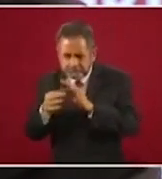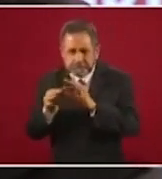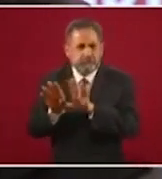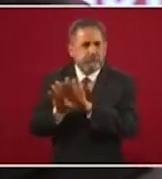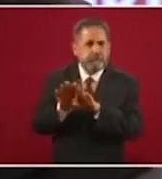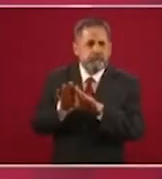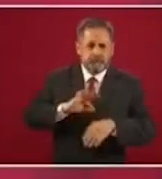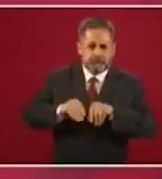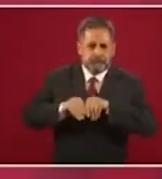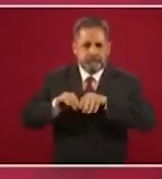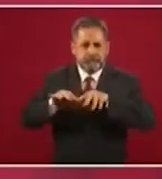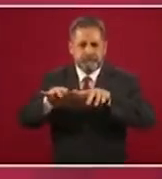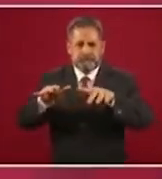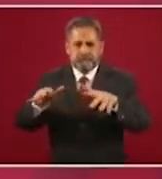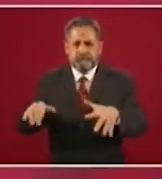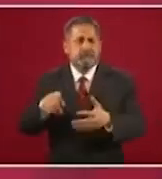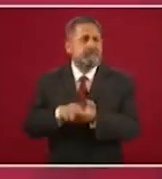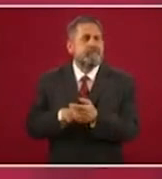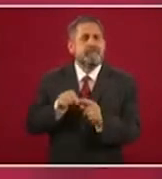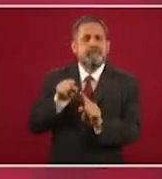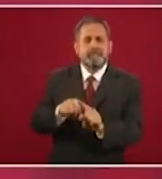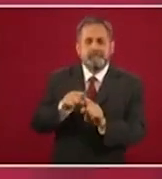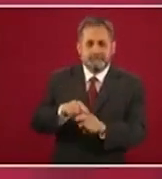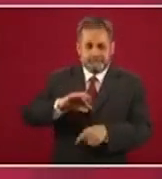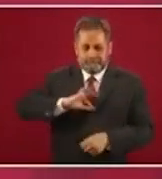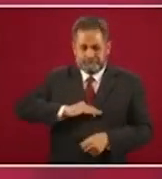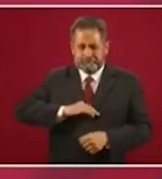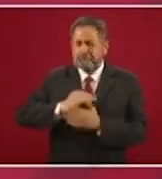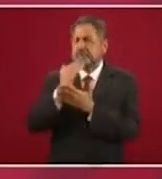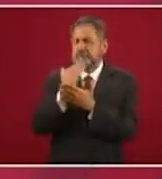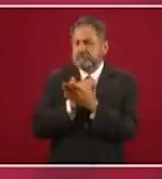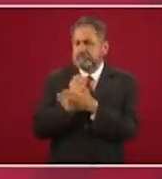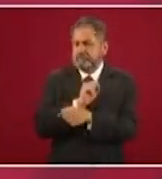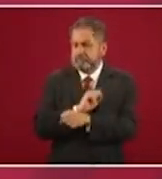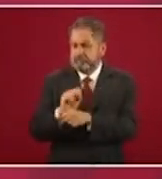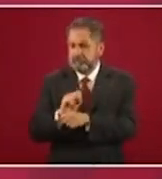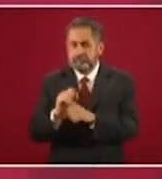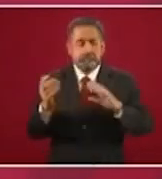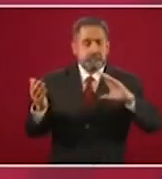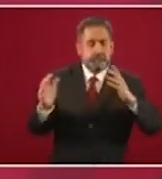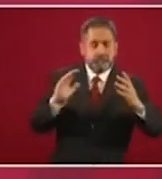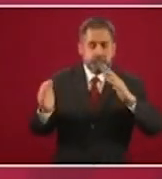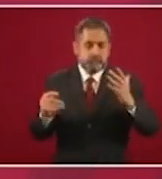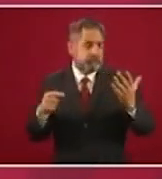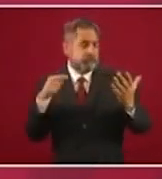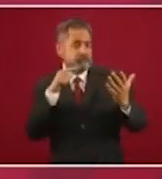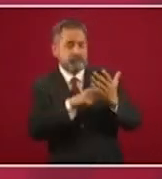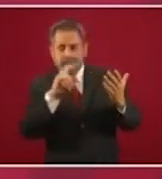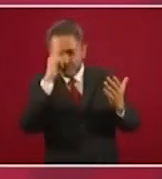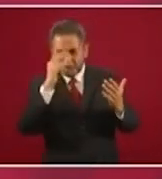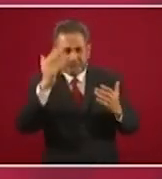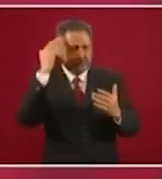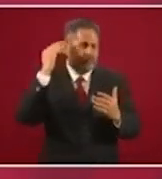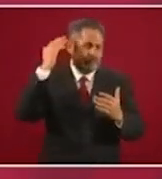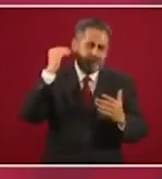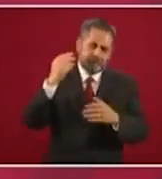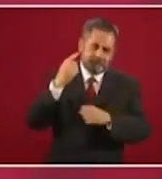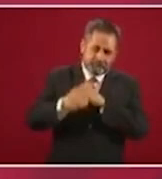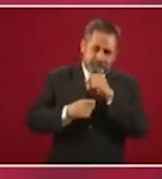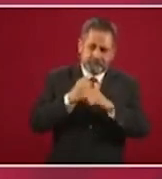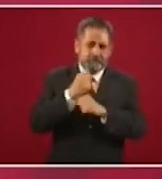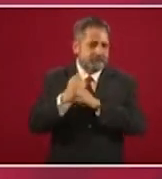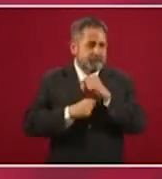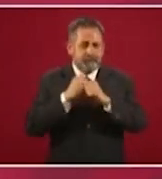comportamiento de una enfermedad de bajo virulencia si la comparamos con fenómenos como el que vivimos todos los años,